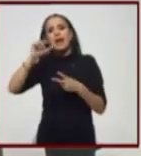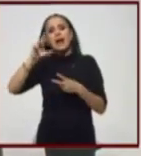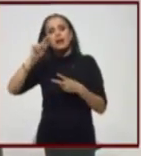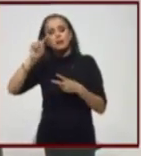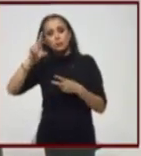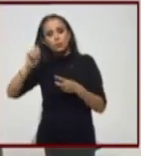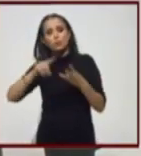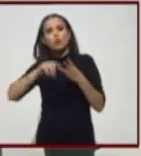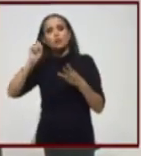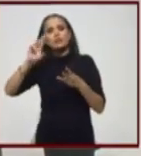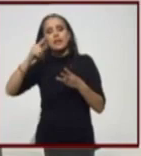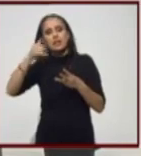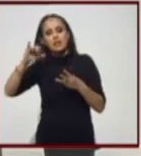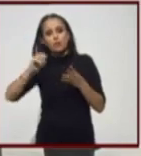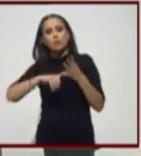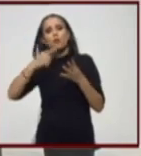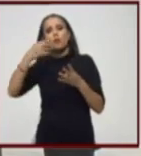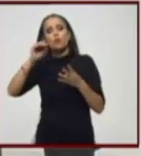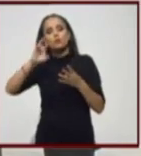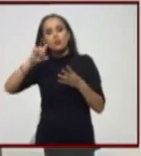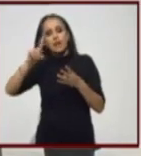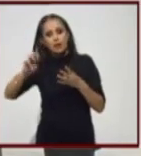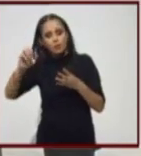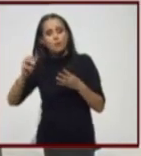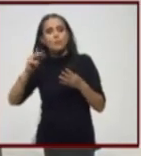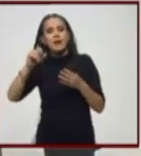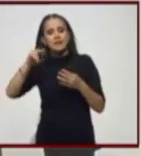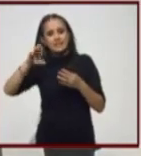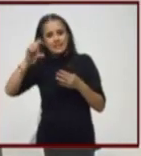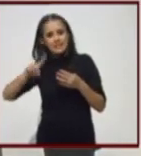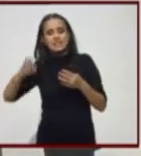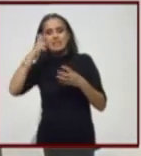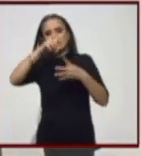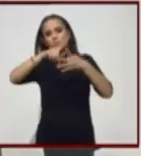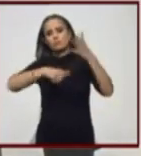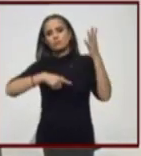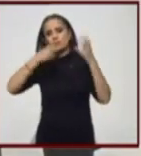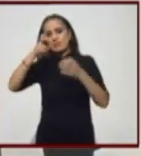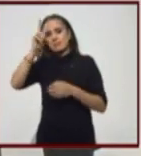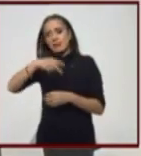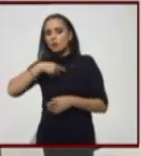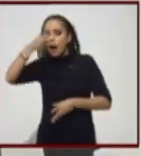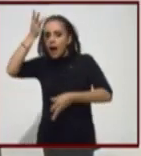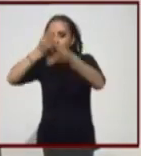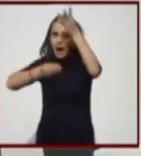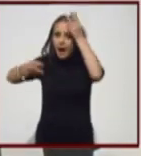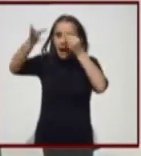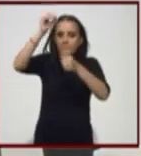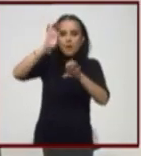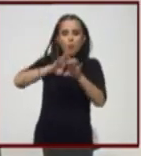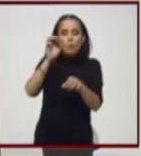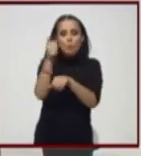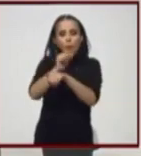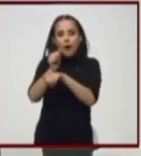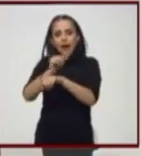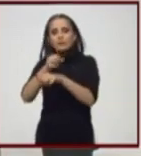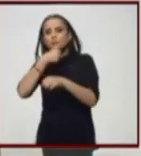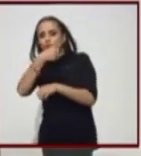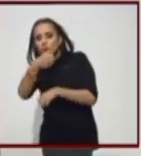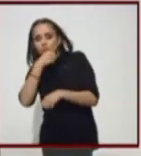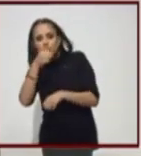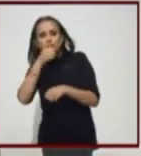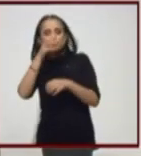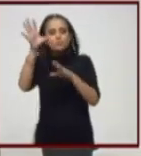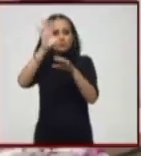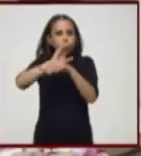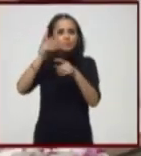sergio 'el hobbit' congelarán inés ya y bueno pues ahí fue una escuela maravillosa porque pues estamos trabajando